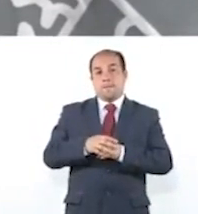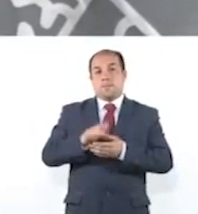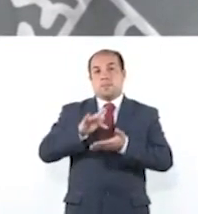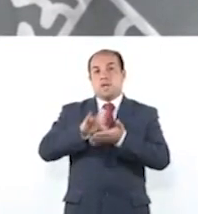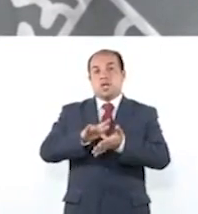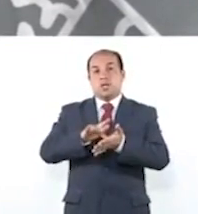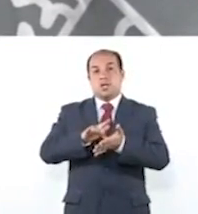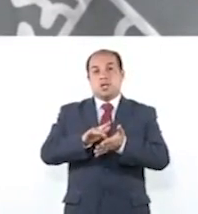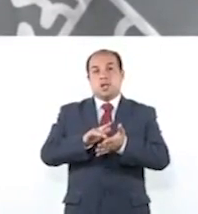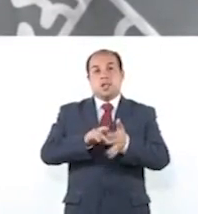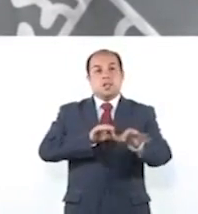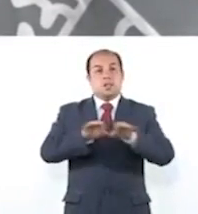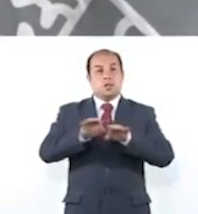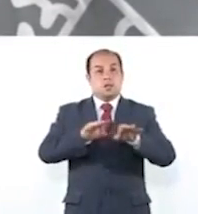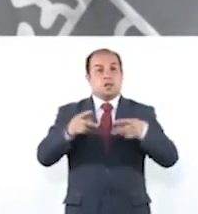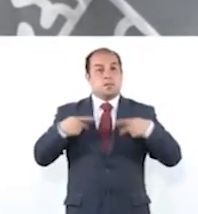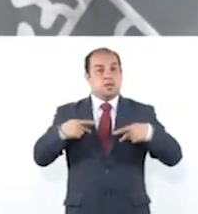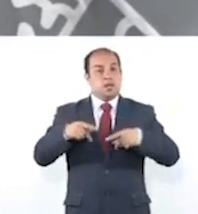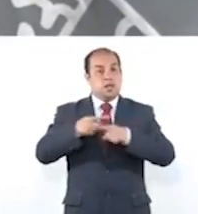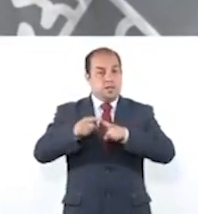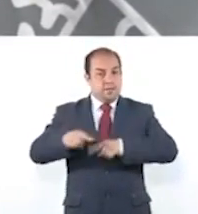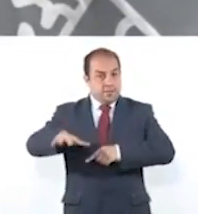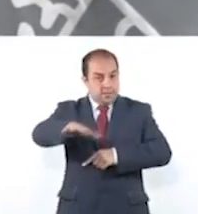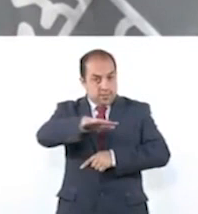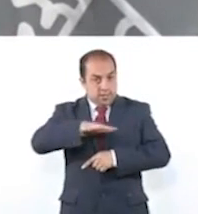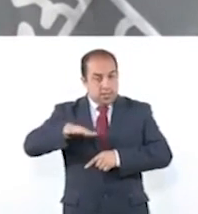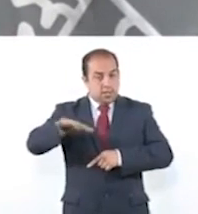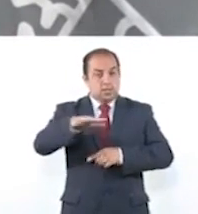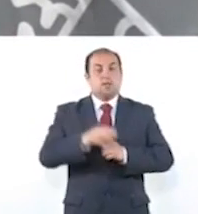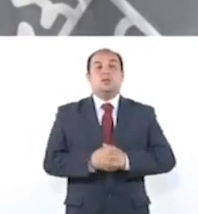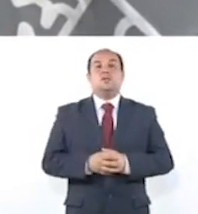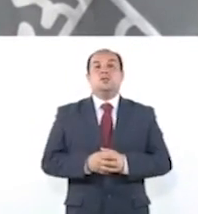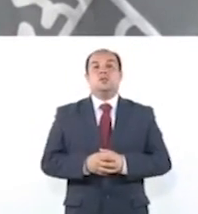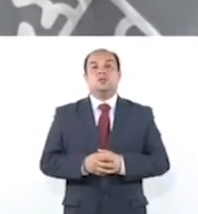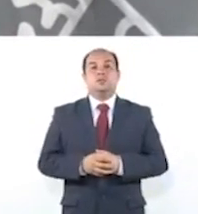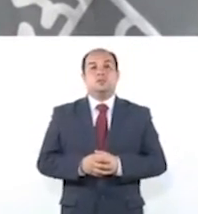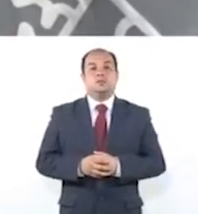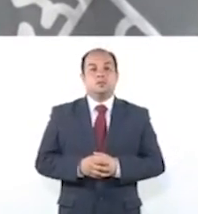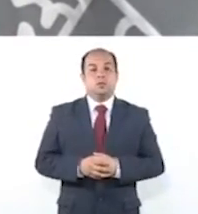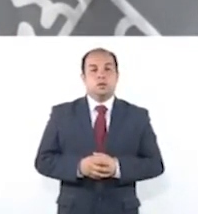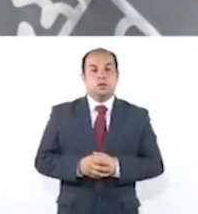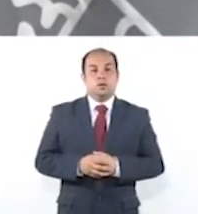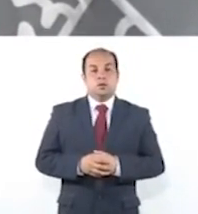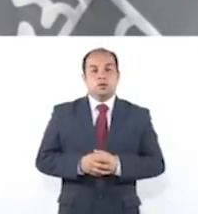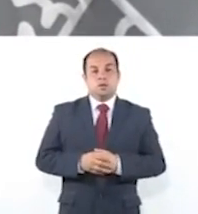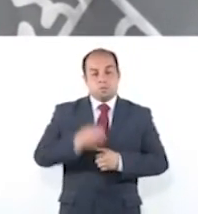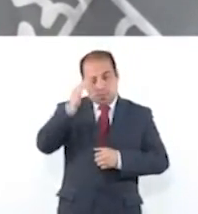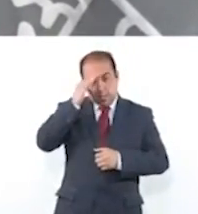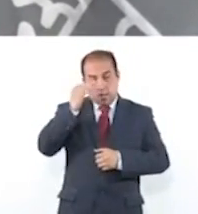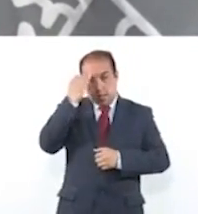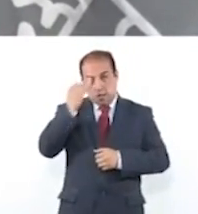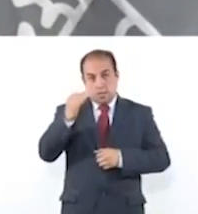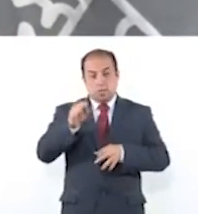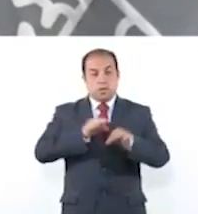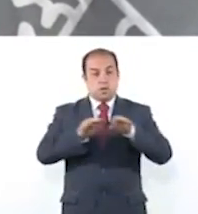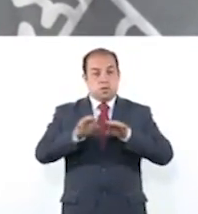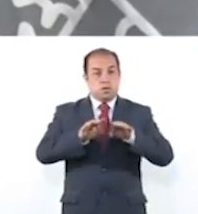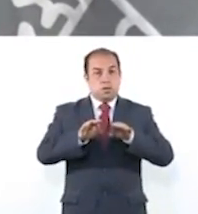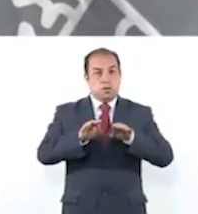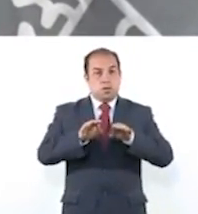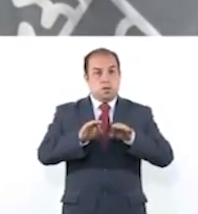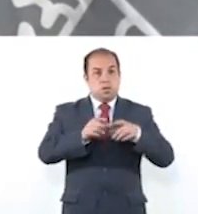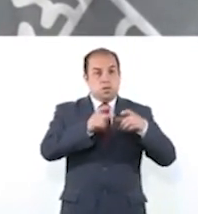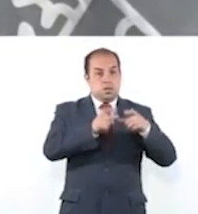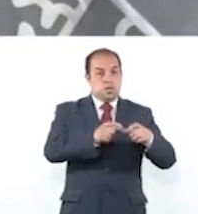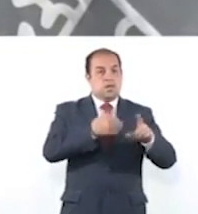de los trabajadores de las diferentes dependencias, considerando que el tiempo laboral, parte del tiempo laboral